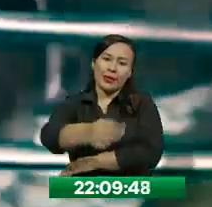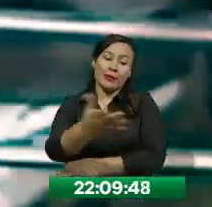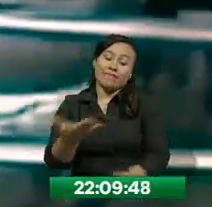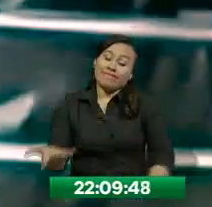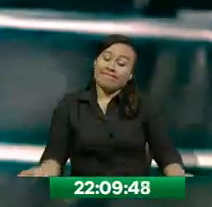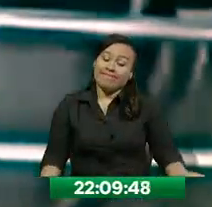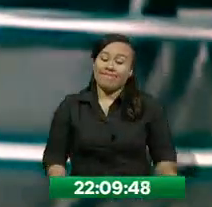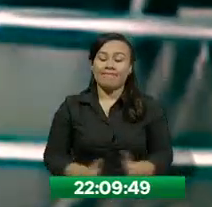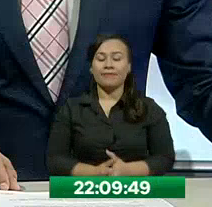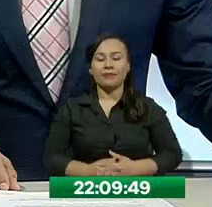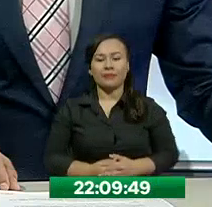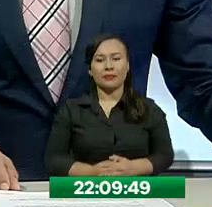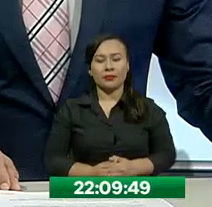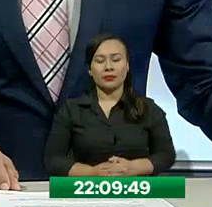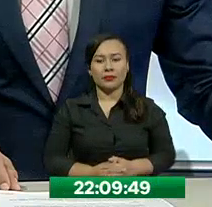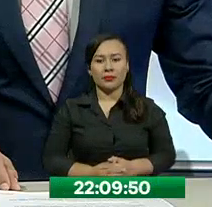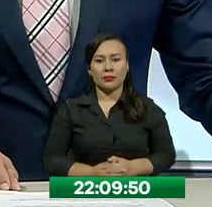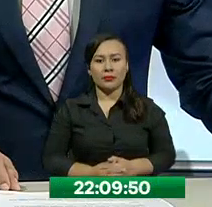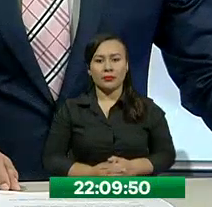Charlie Pizarro.